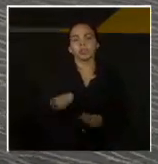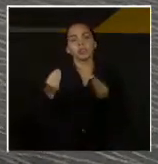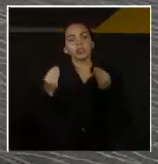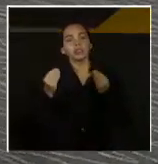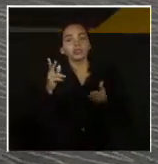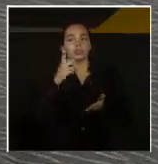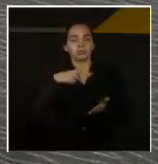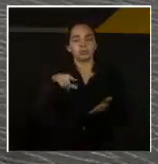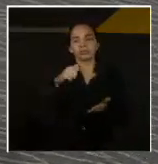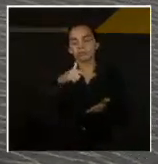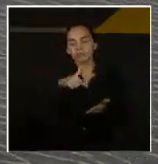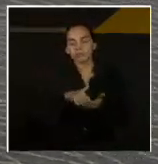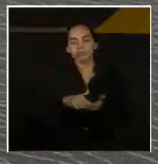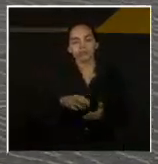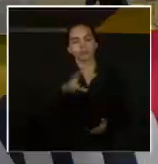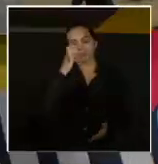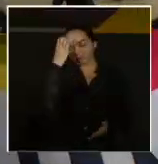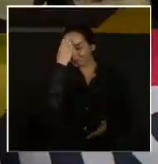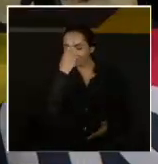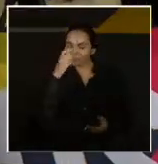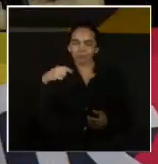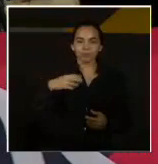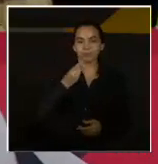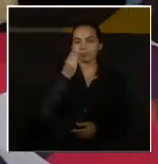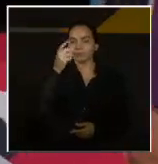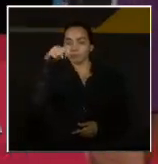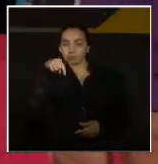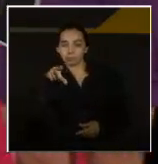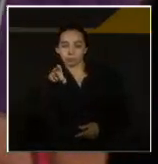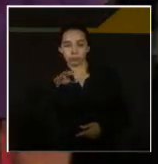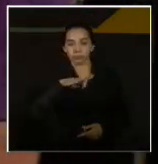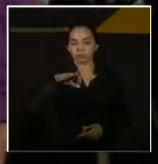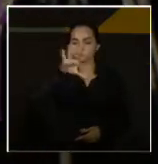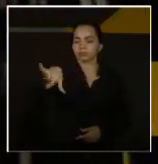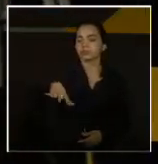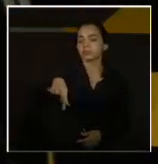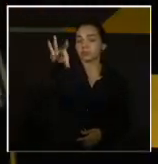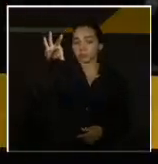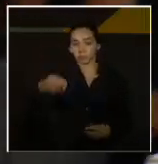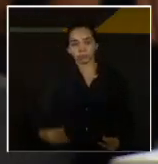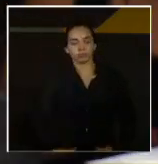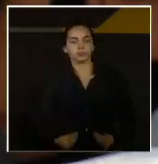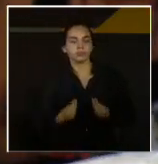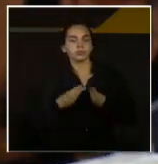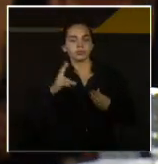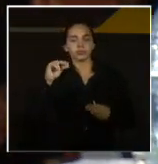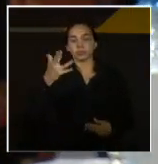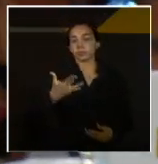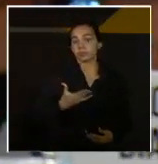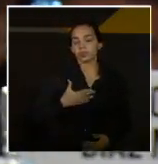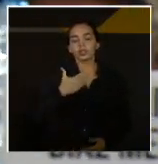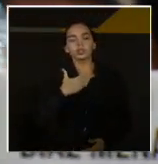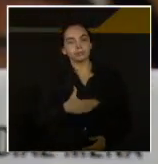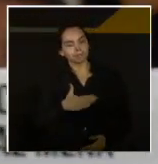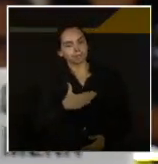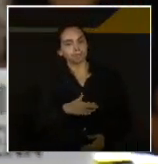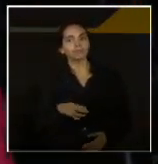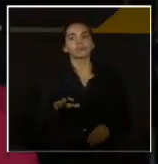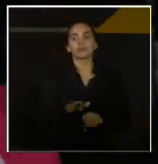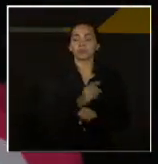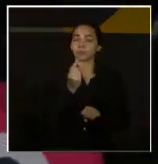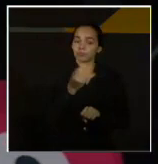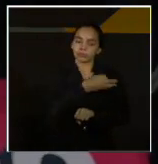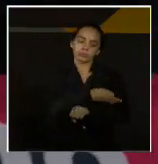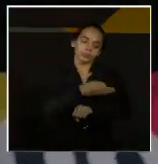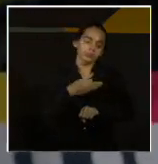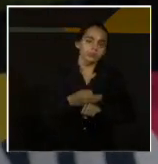es una vergüenza comentar esto, donde puedes encontrar una vivienda que no cuenta con un baño porque la familia